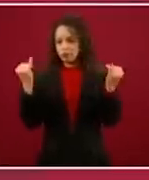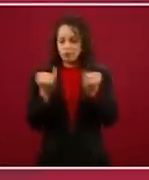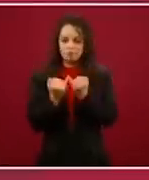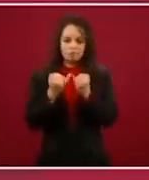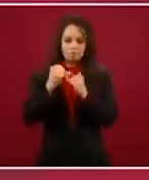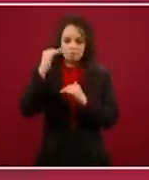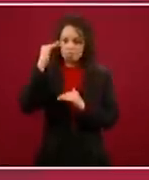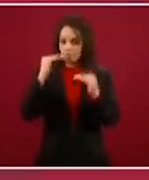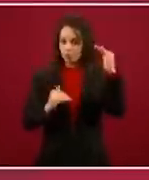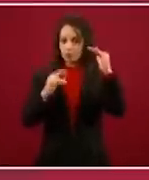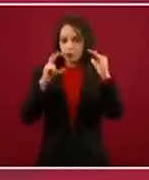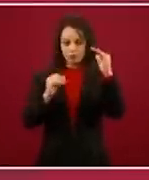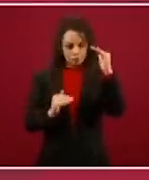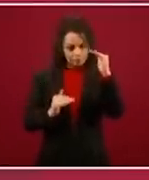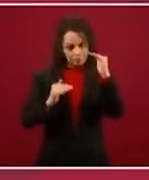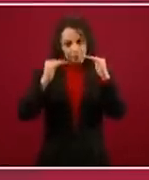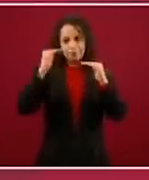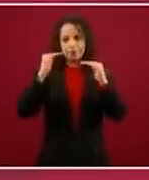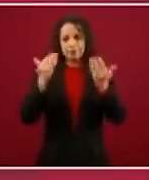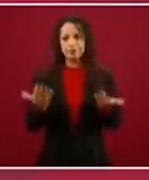circunstancias. Además,